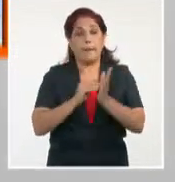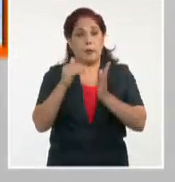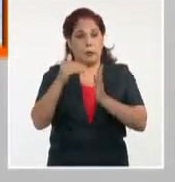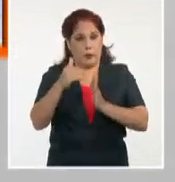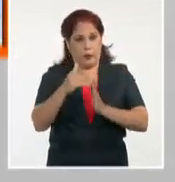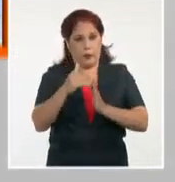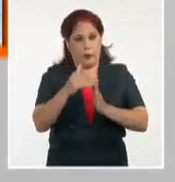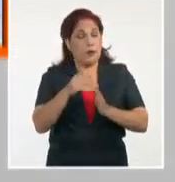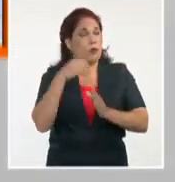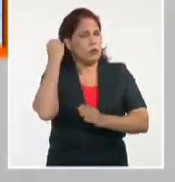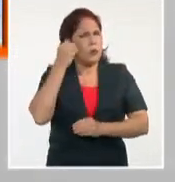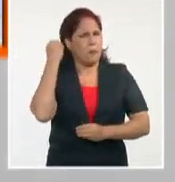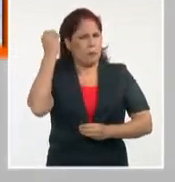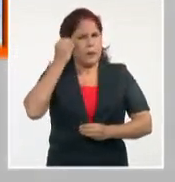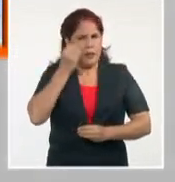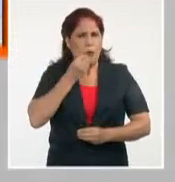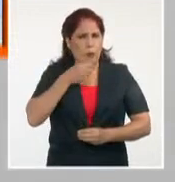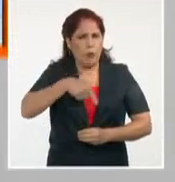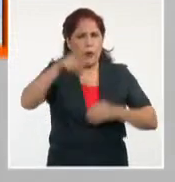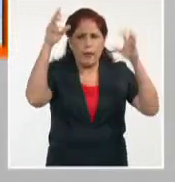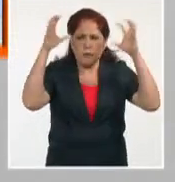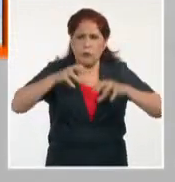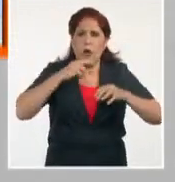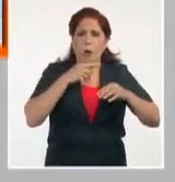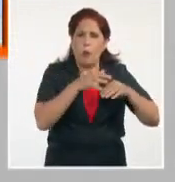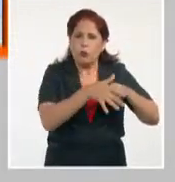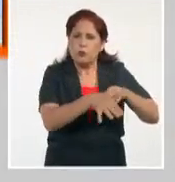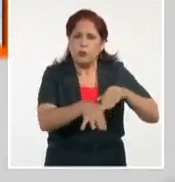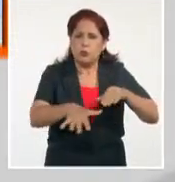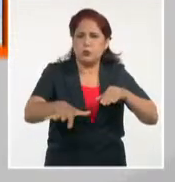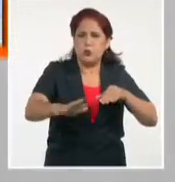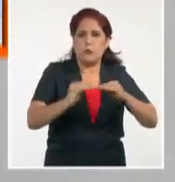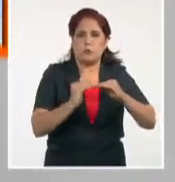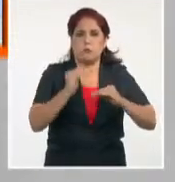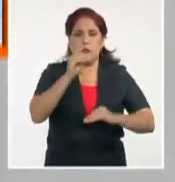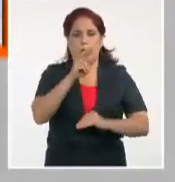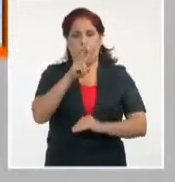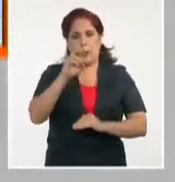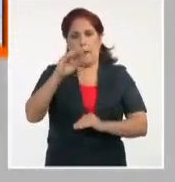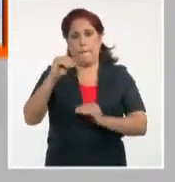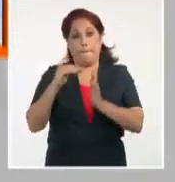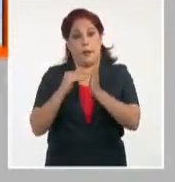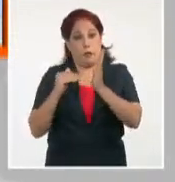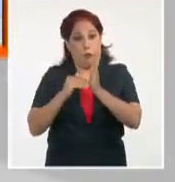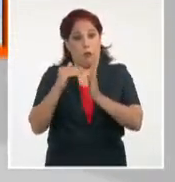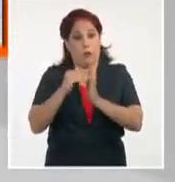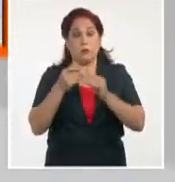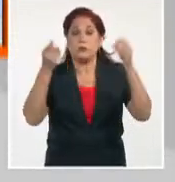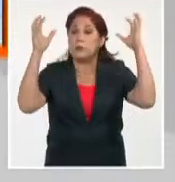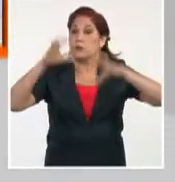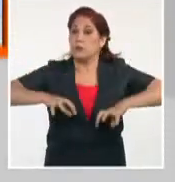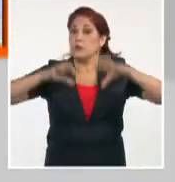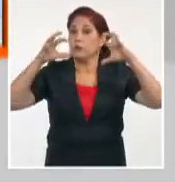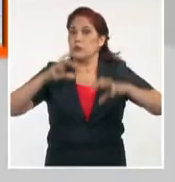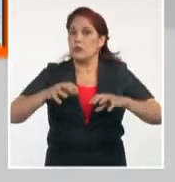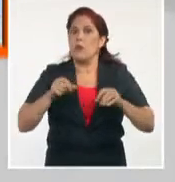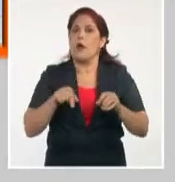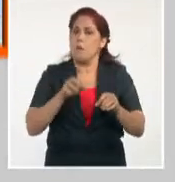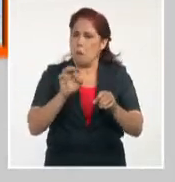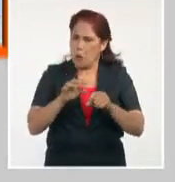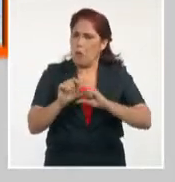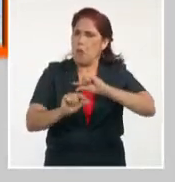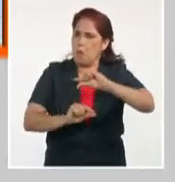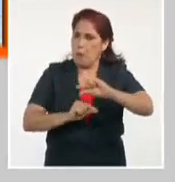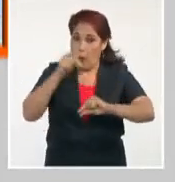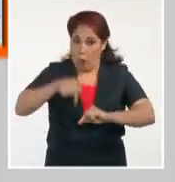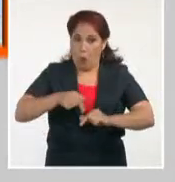y esperemos que con los escurrimientos sobrepasemos los 200 millones, porque la lluvia todavía está en los escurrimientos. Hoy